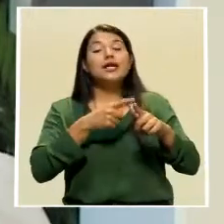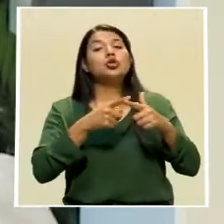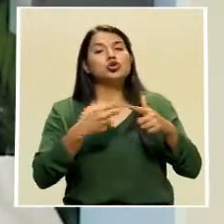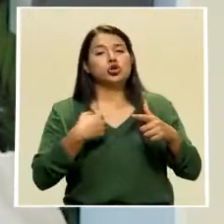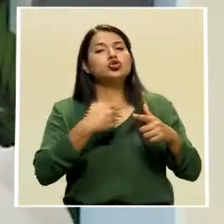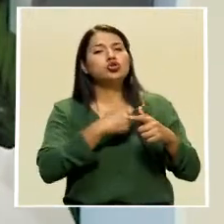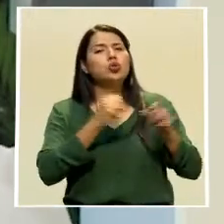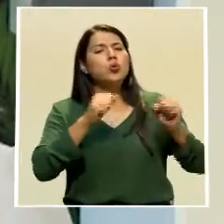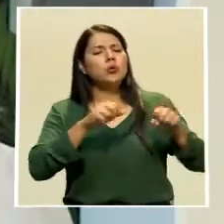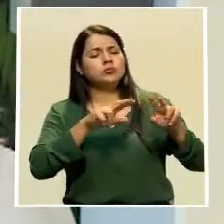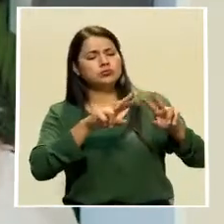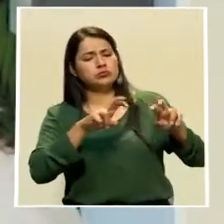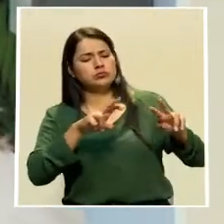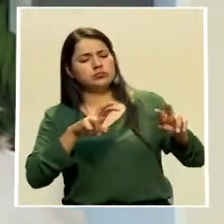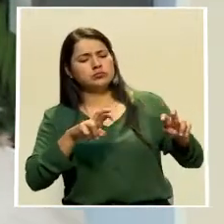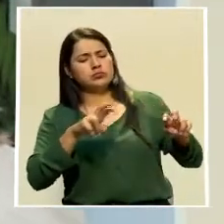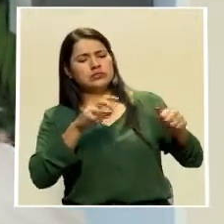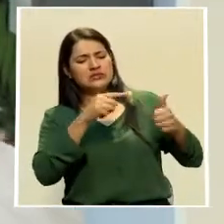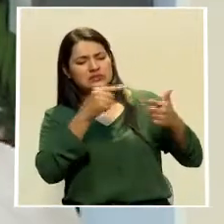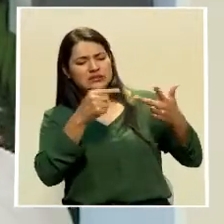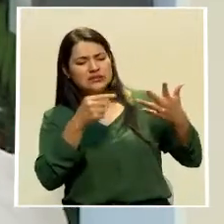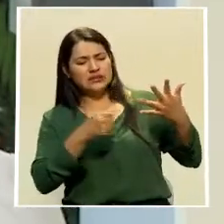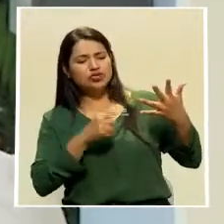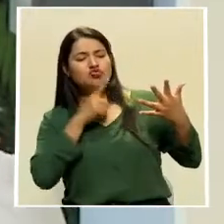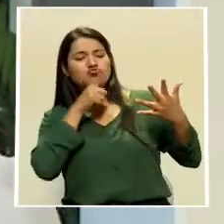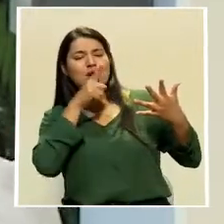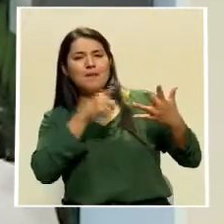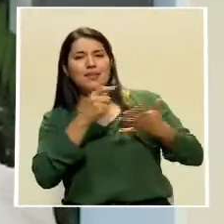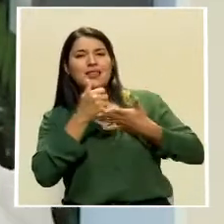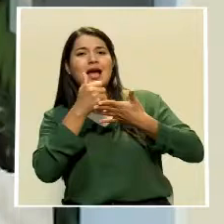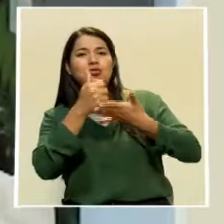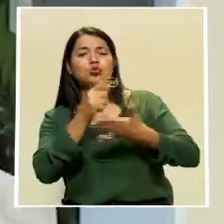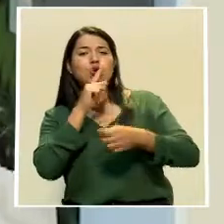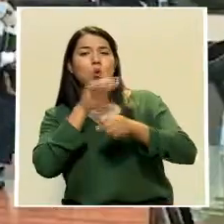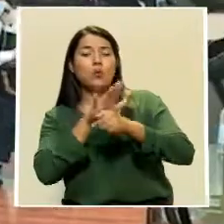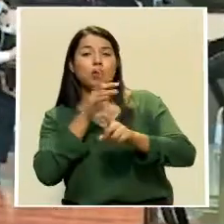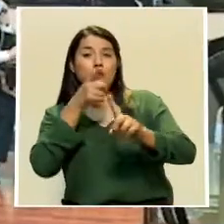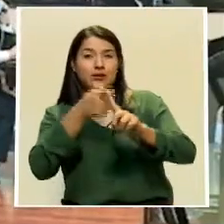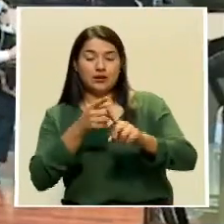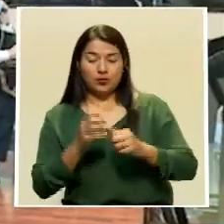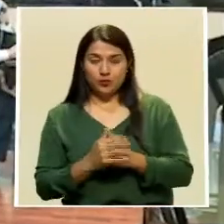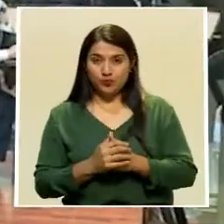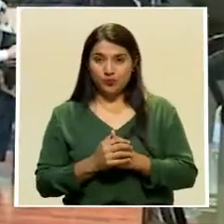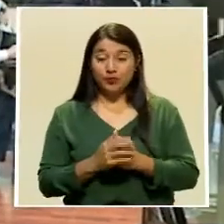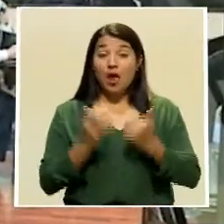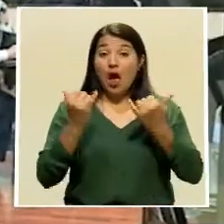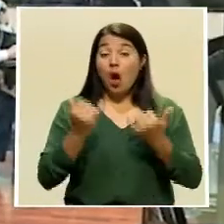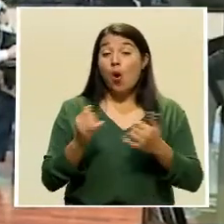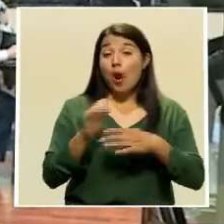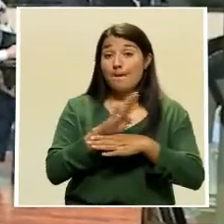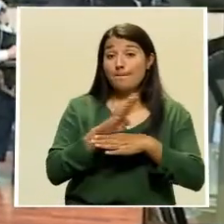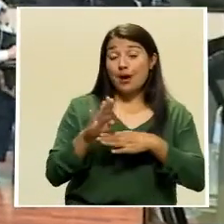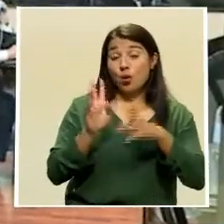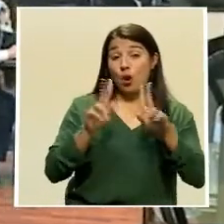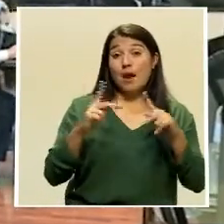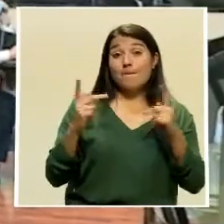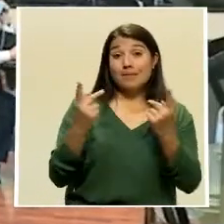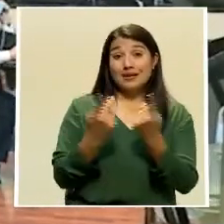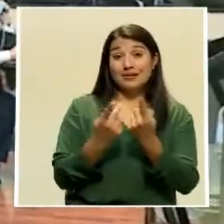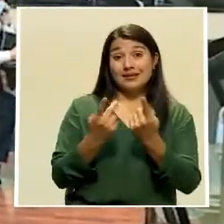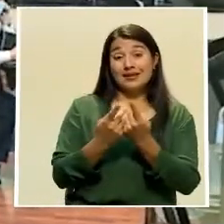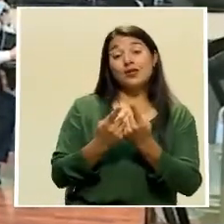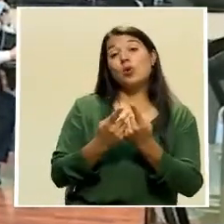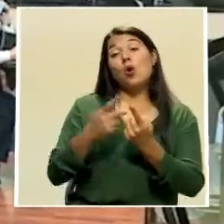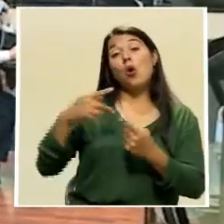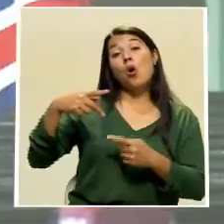medidas realmente atacan esa meta, si realmente cumplen ese objetivo. Por su parte, la bancada del partido Unidad Social